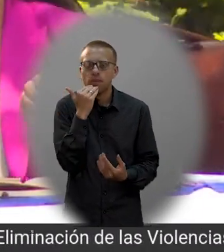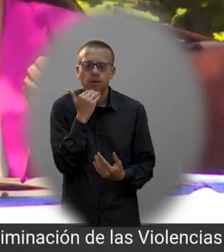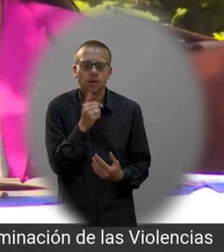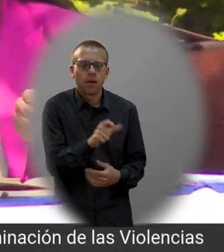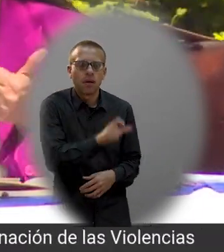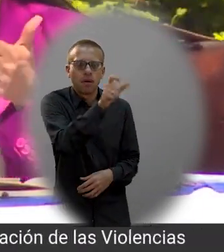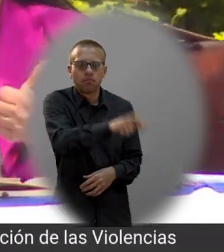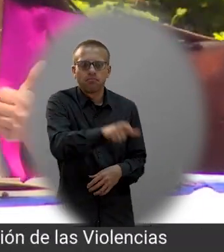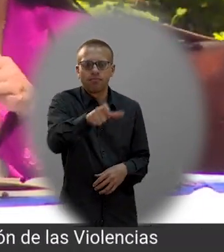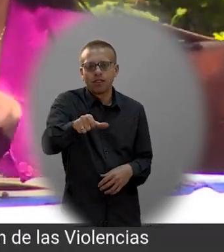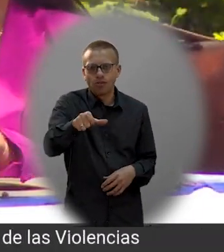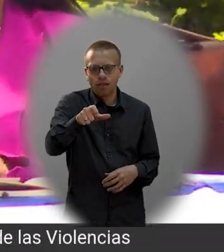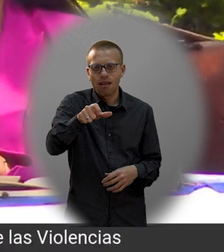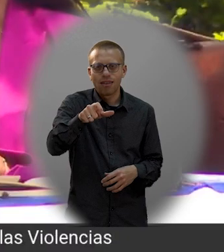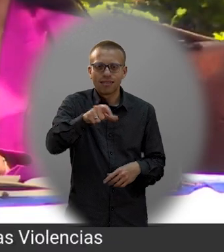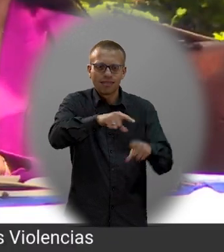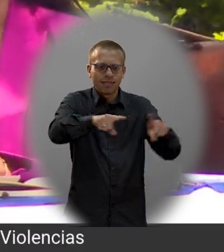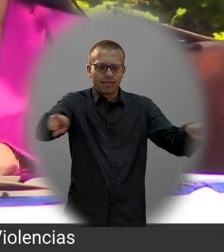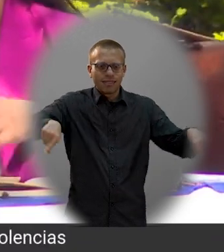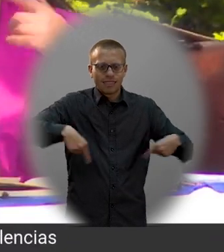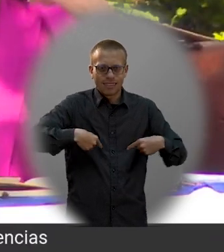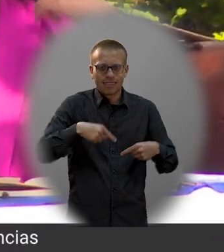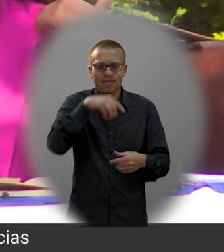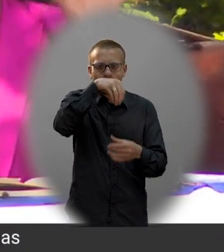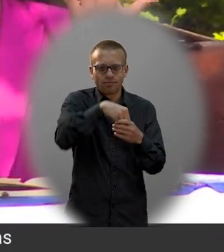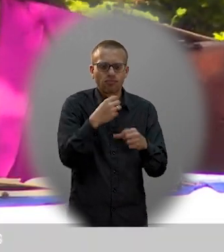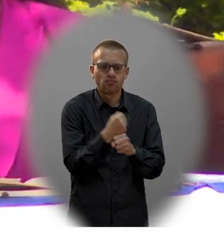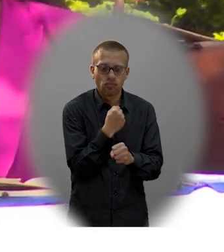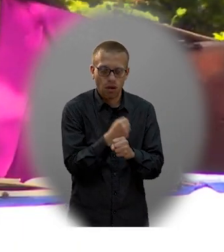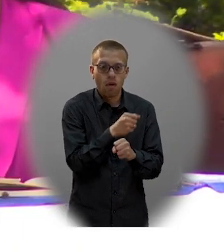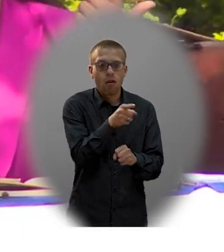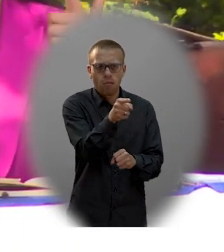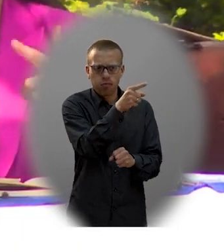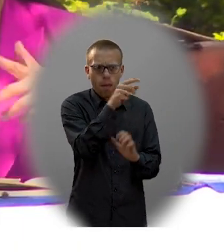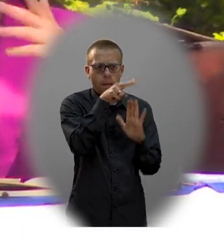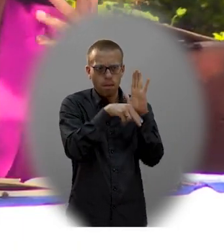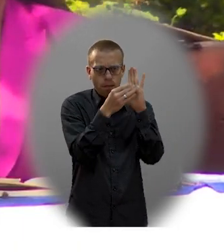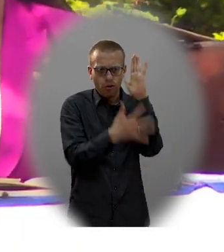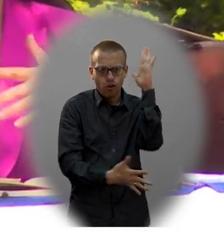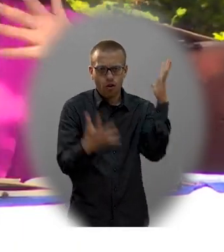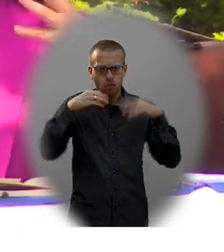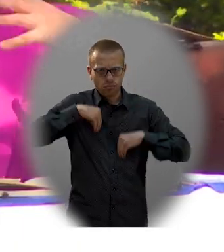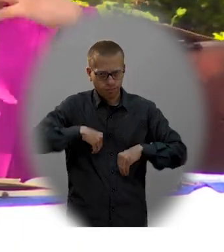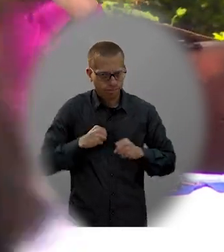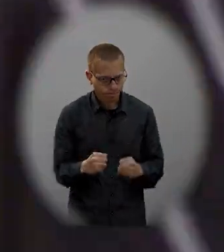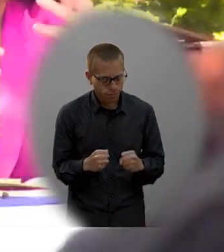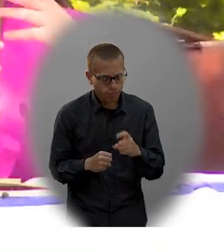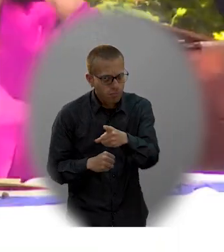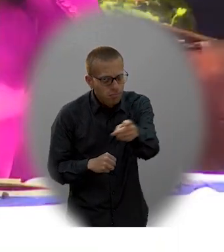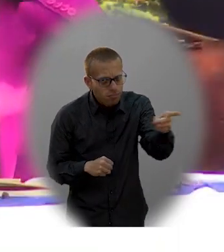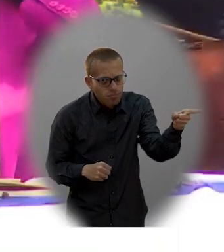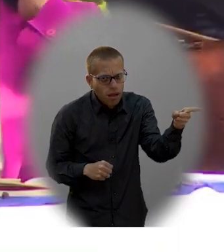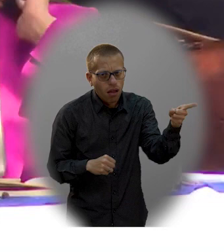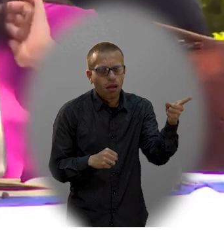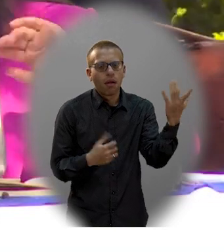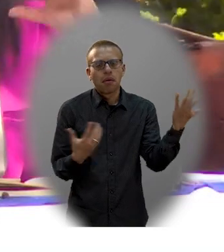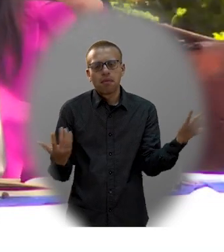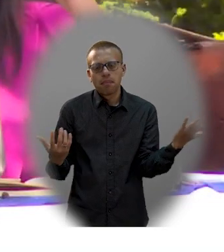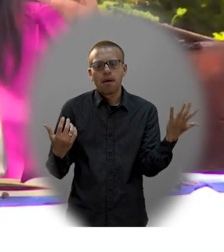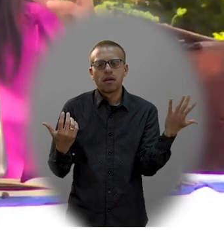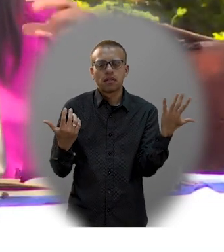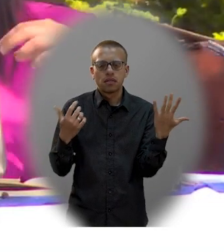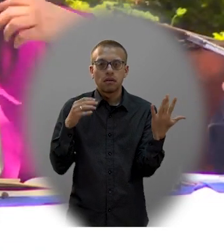funcionarias están capacitadas para aplicar el protocolo, si existe respaldo completo, informado